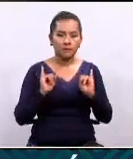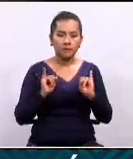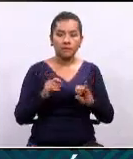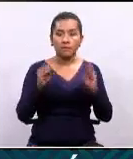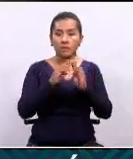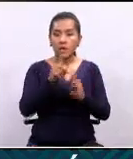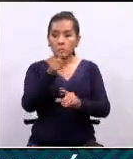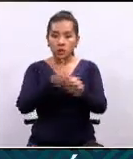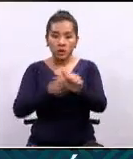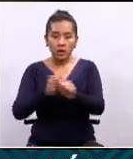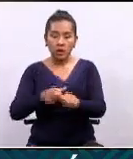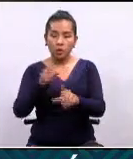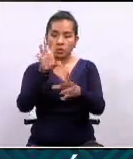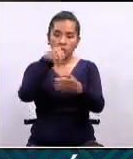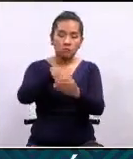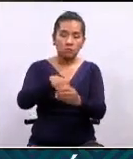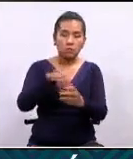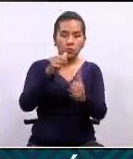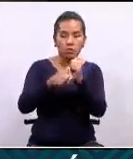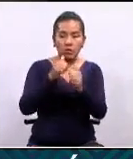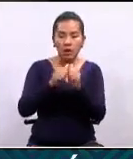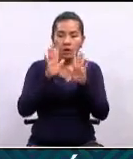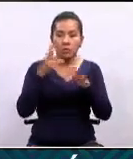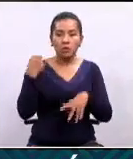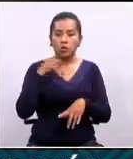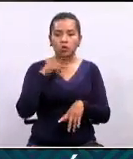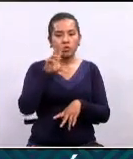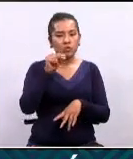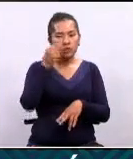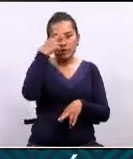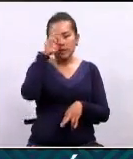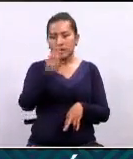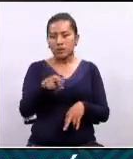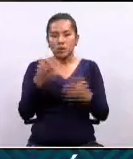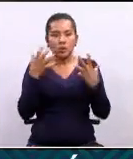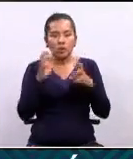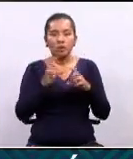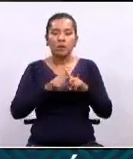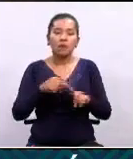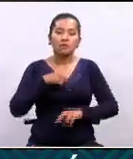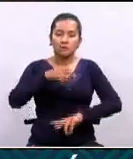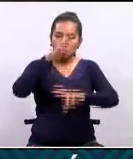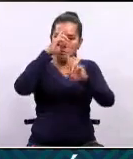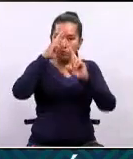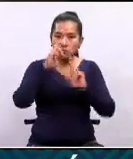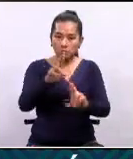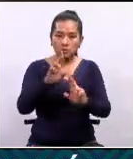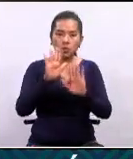medida que no compartimos, pero que como ellos están haciendo, no vamos a